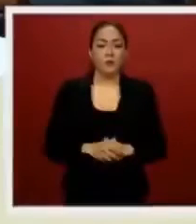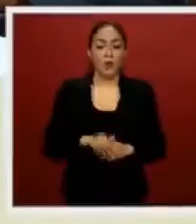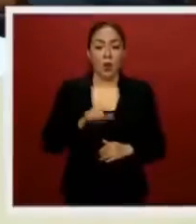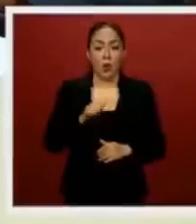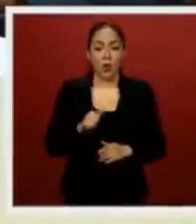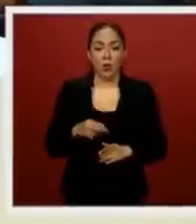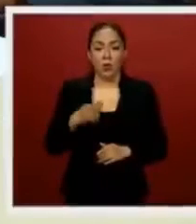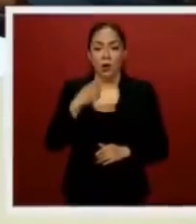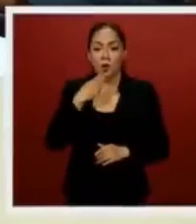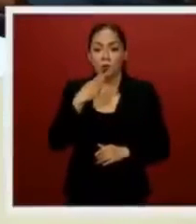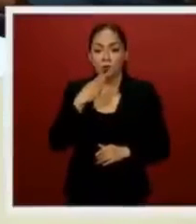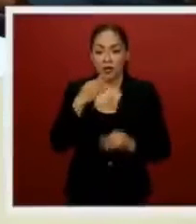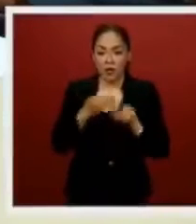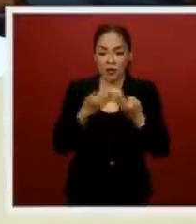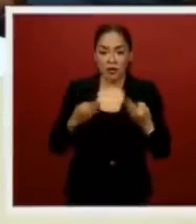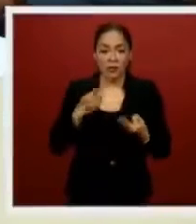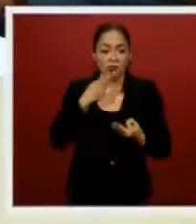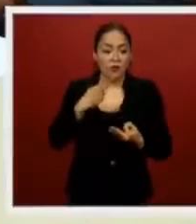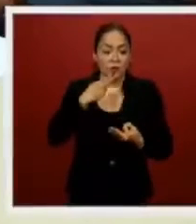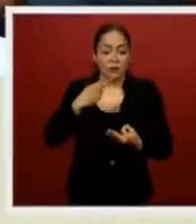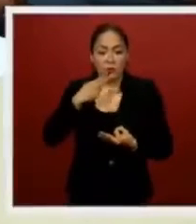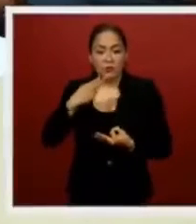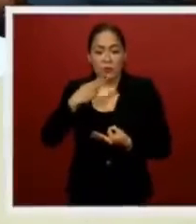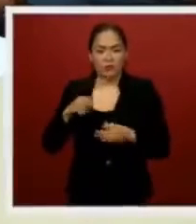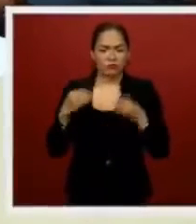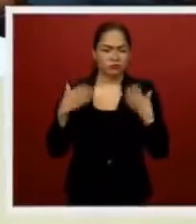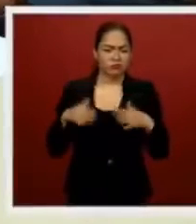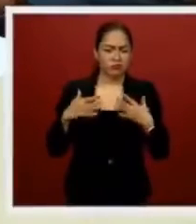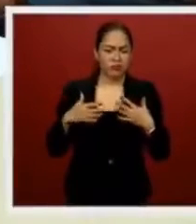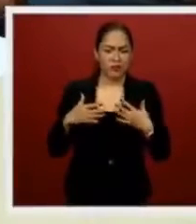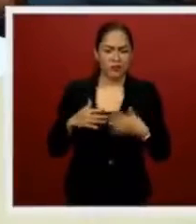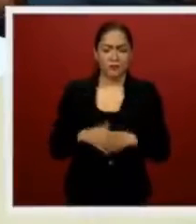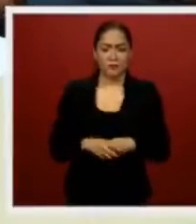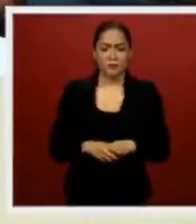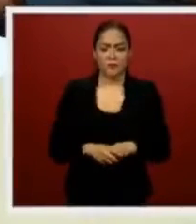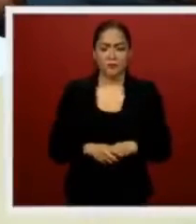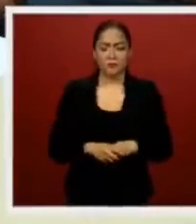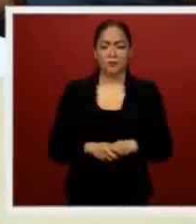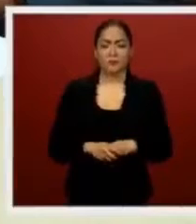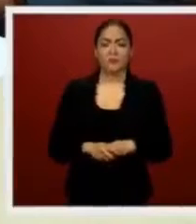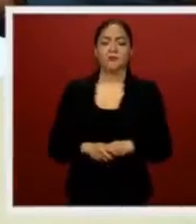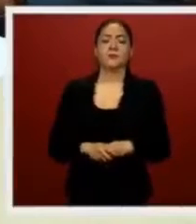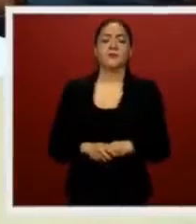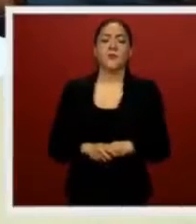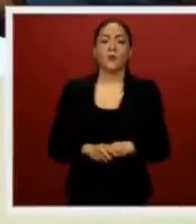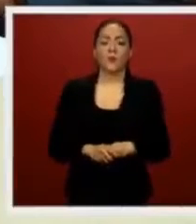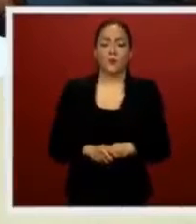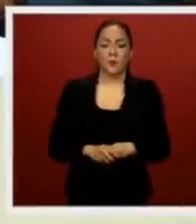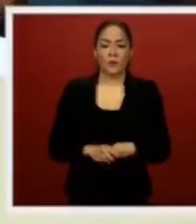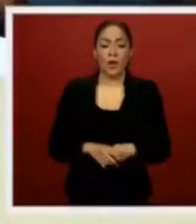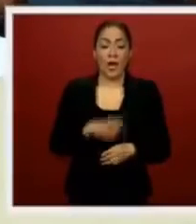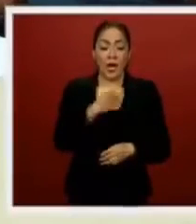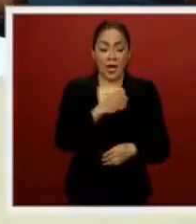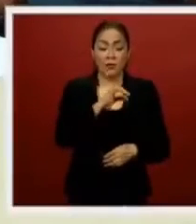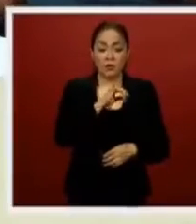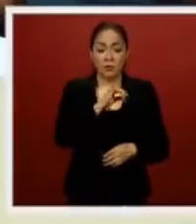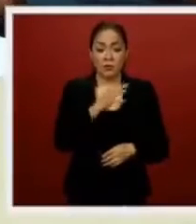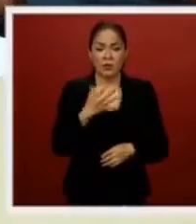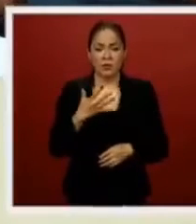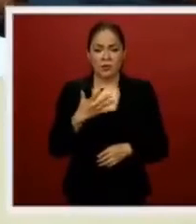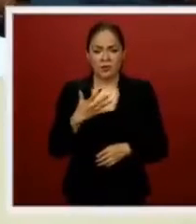ejemplo. Exactamente, ¿no? sí, la sobreexplotación. Esto tiene un común denominador, como lo comentábamos previamente,